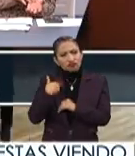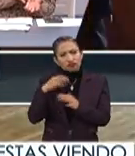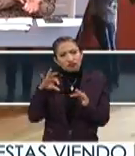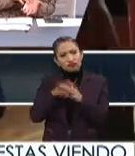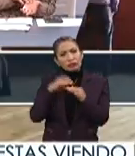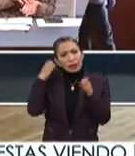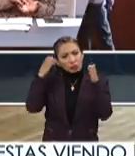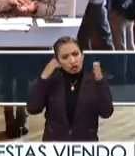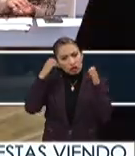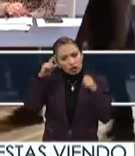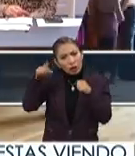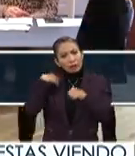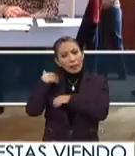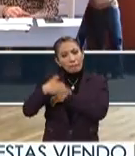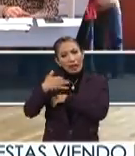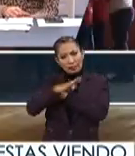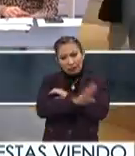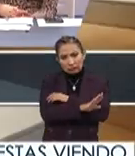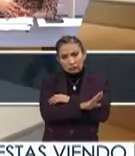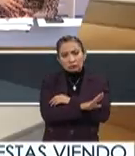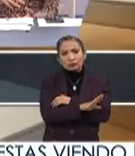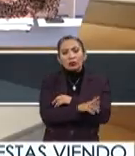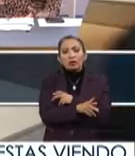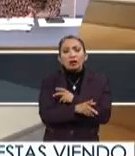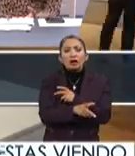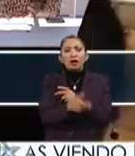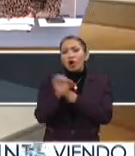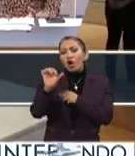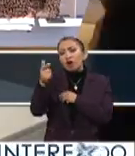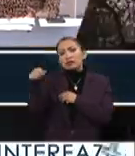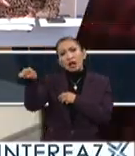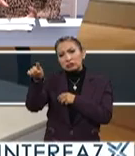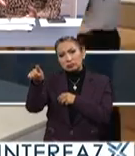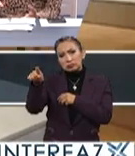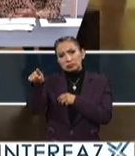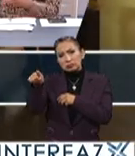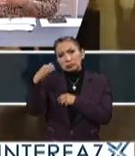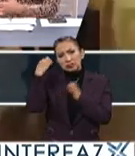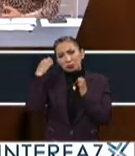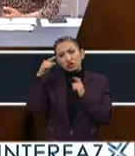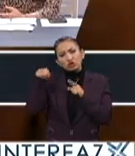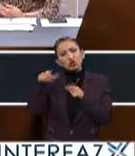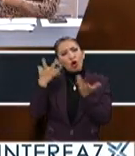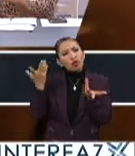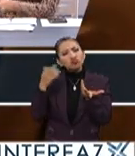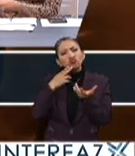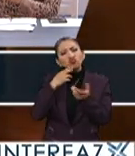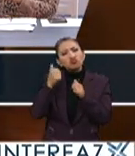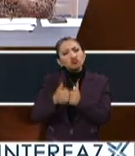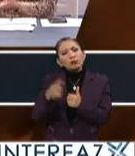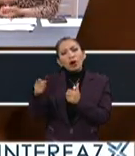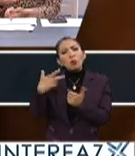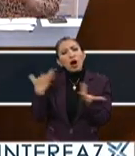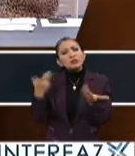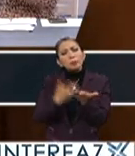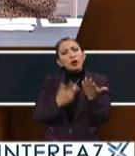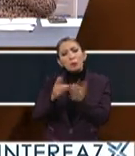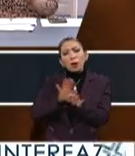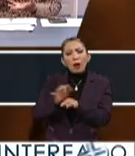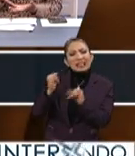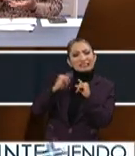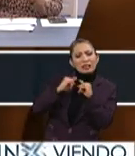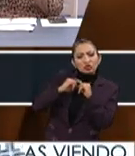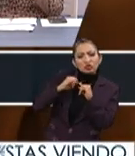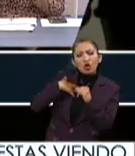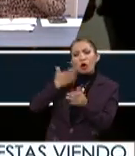que ver con las exposiciones temporales. Las demás, o incluso también estas, ¿cómo es que generan los programas? ¿Cómo deciden qué instituciones